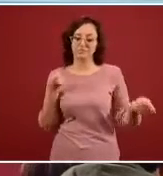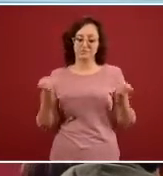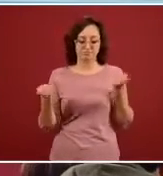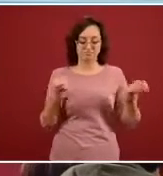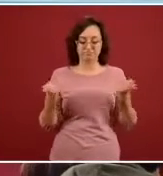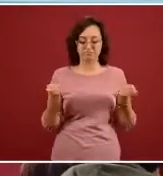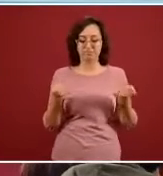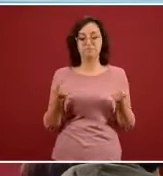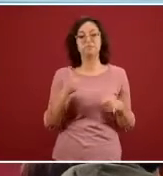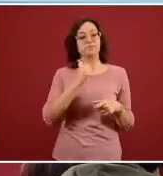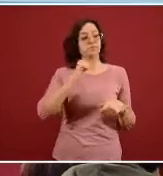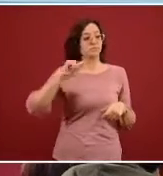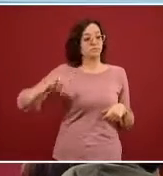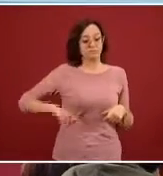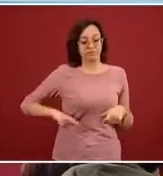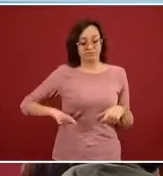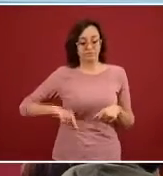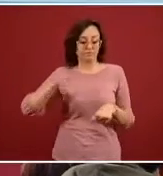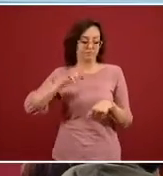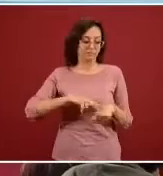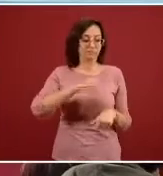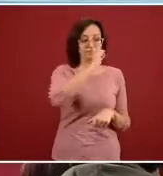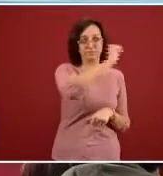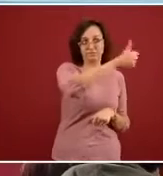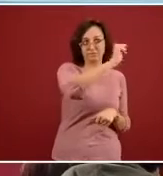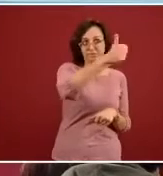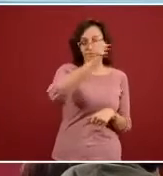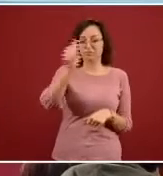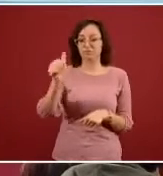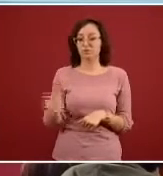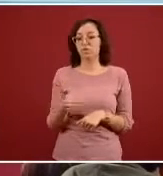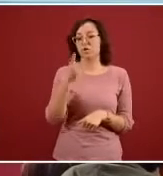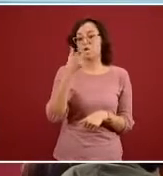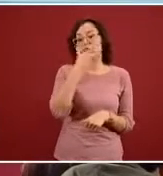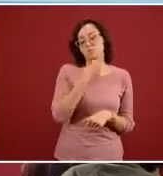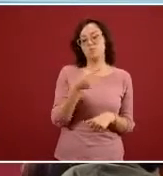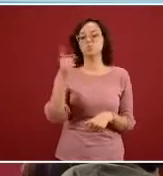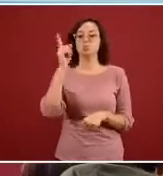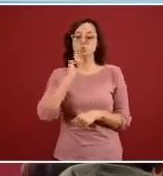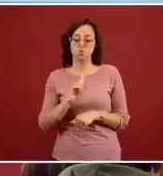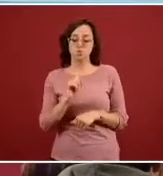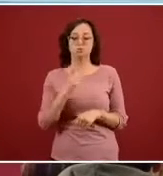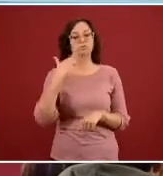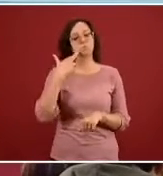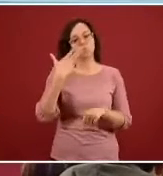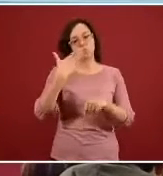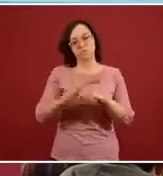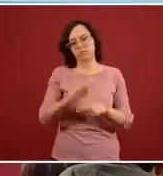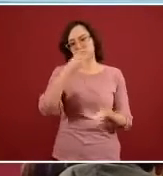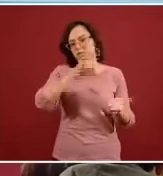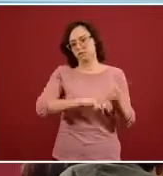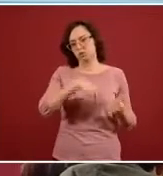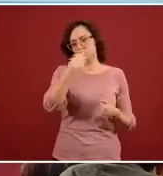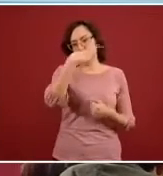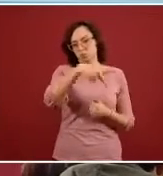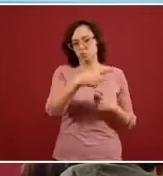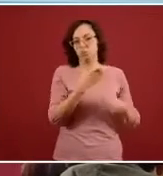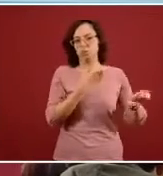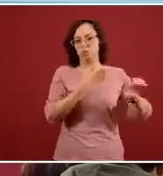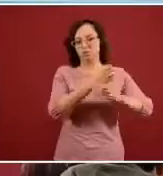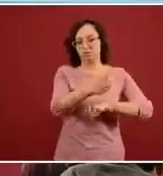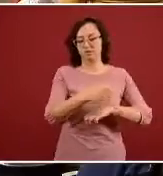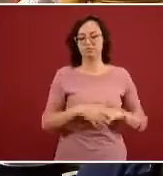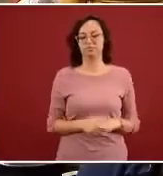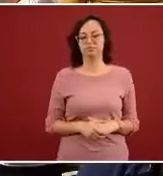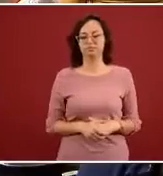en donde cada uno de los gobernadores y las dos gobernadoras son responsables de lo que ocurre en su territorio. Por